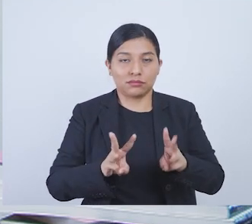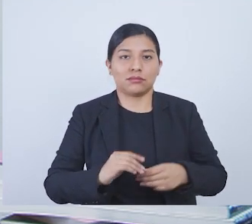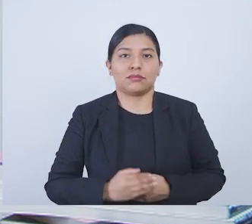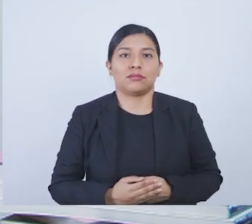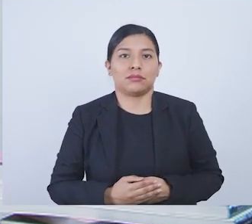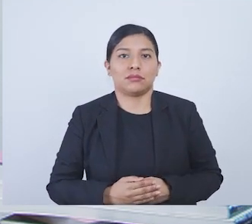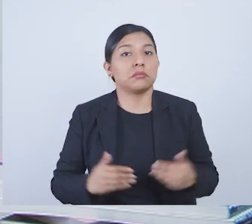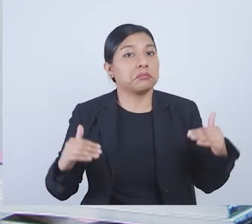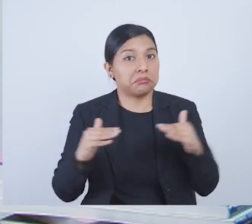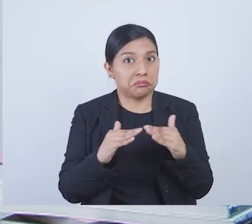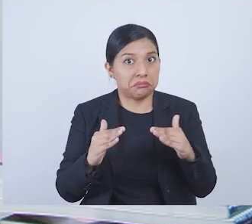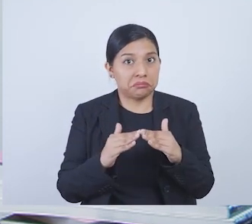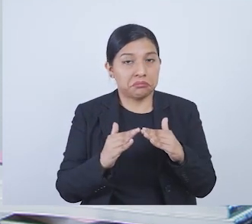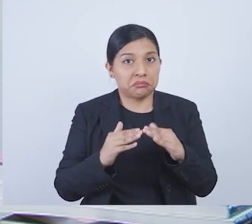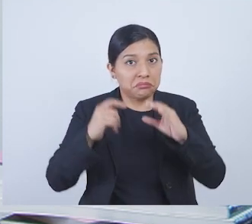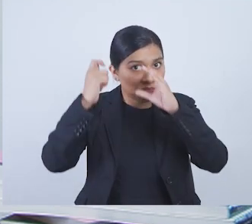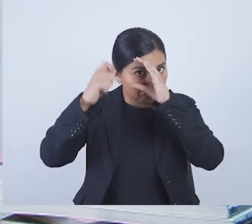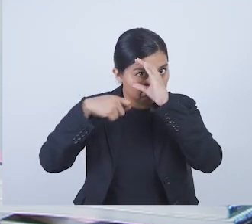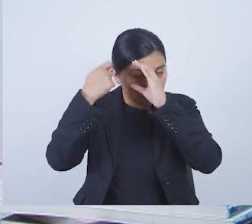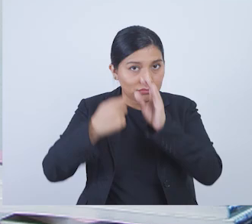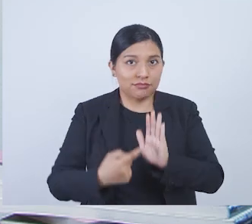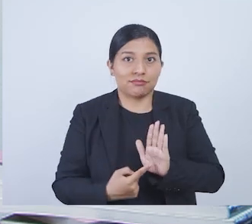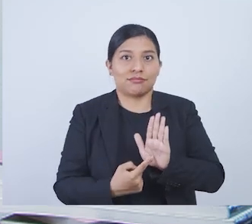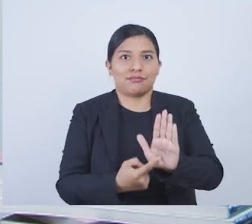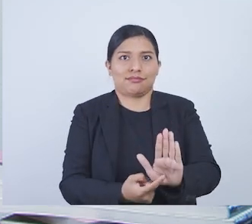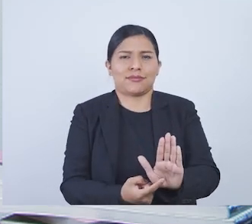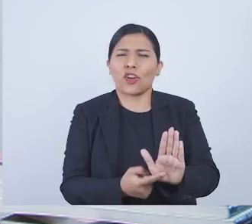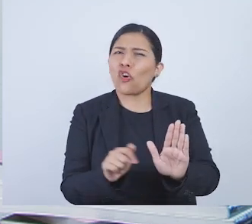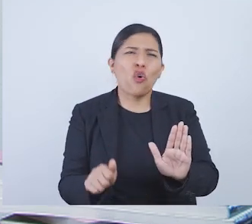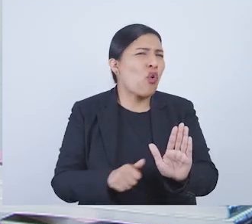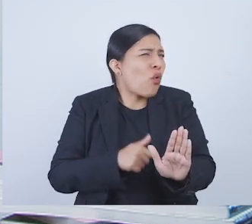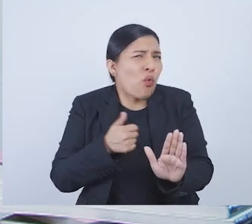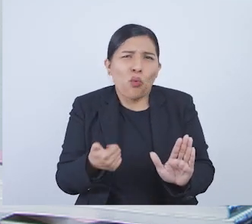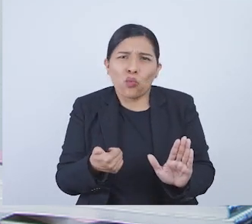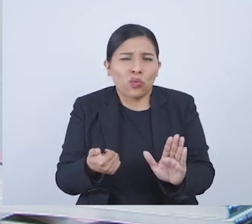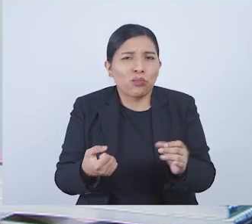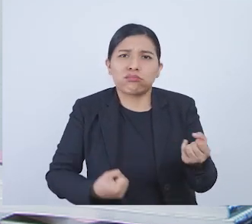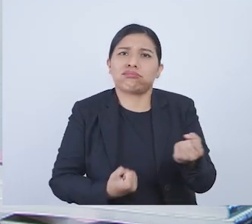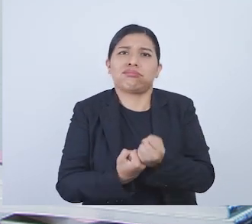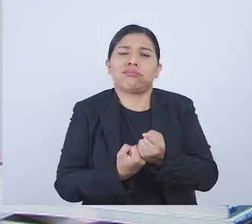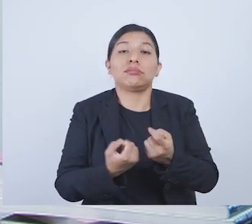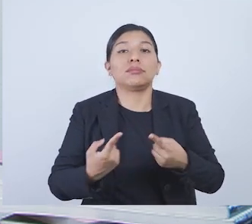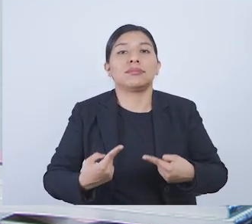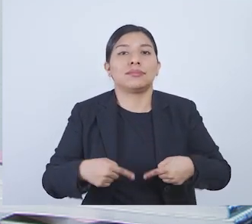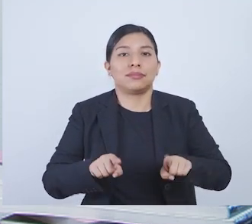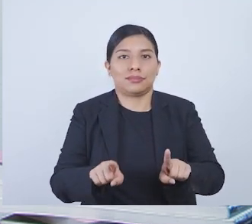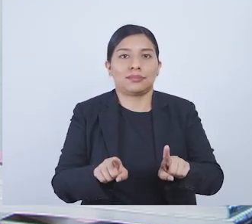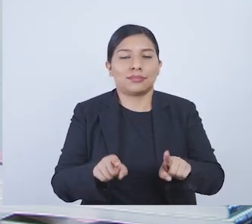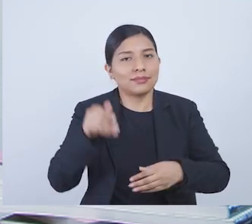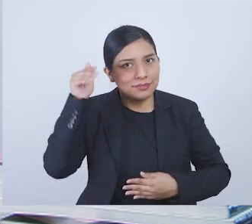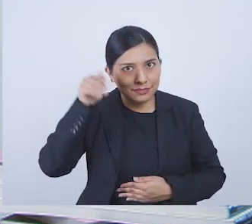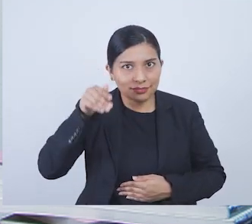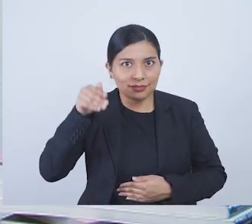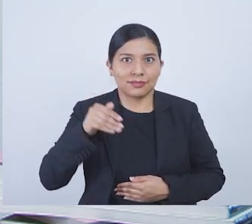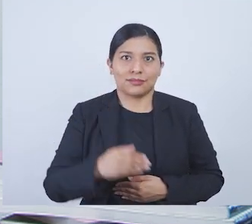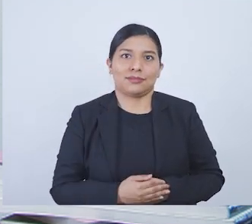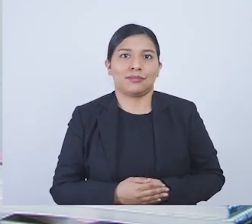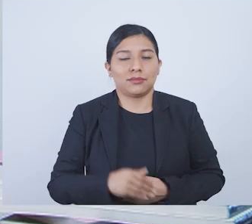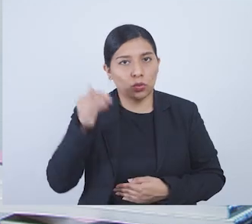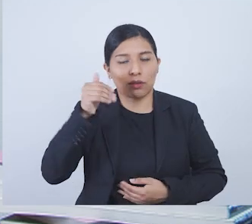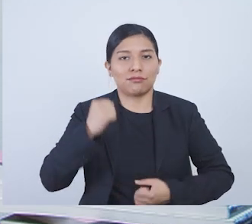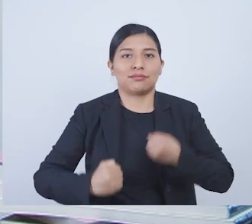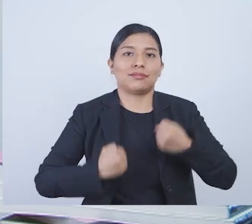día recursos audiovisuales también y otros recursos que permitan darle continuidad a la educación y a la